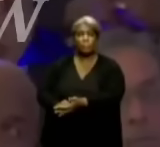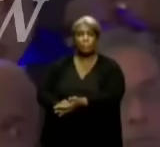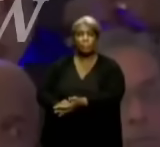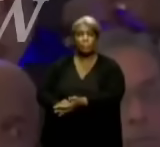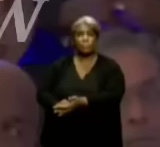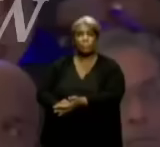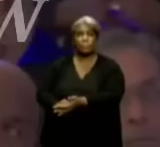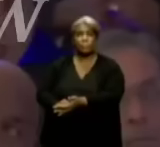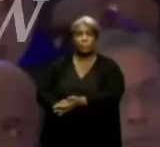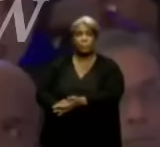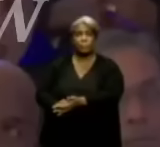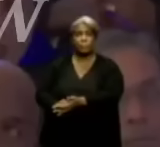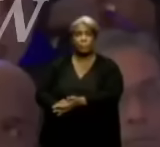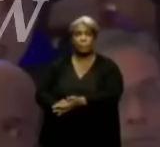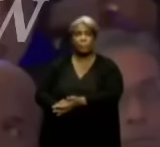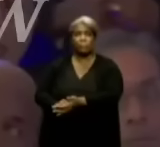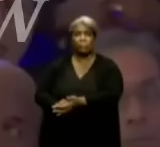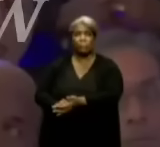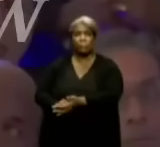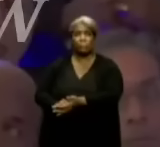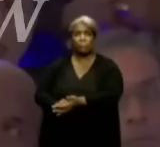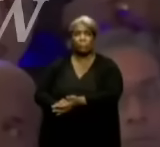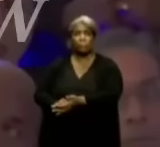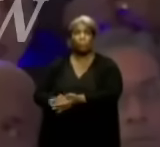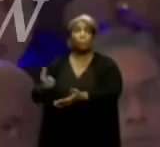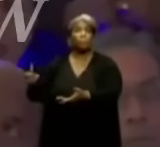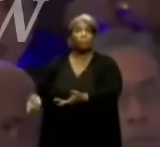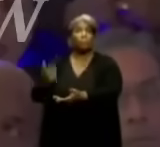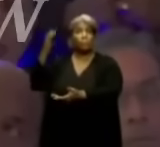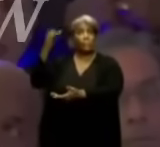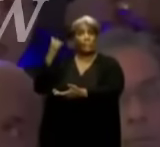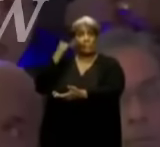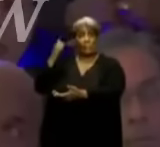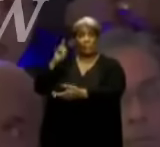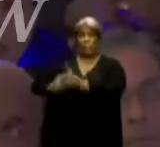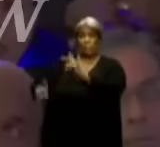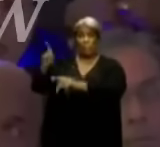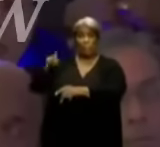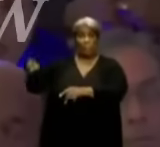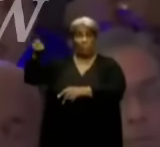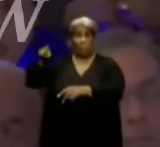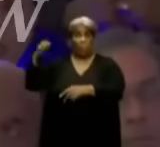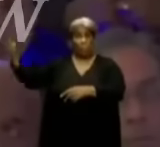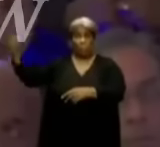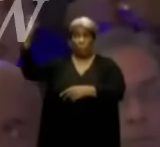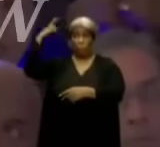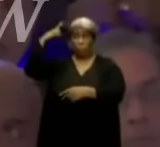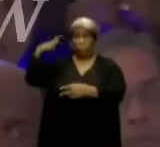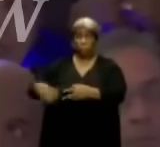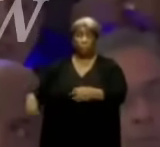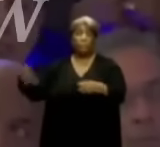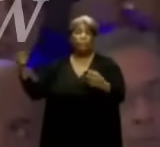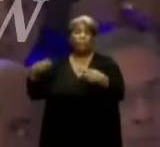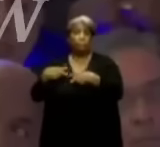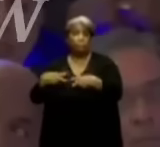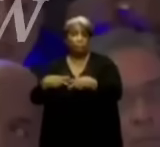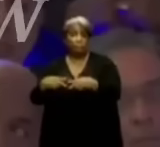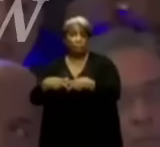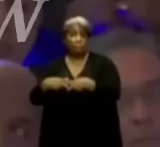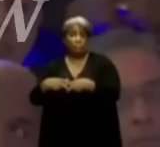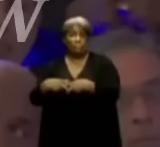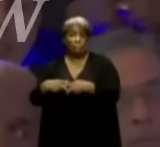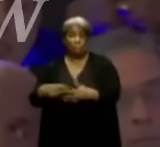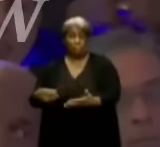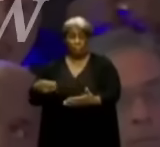están amedrentando, ya tienen paneles solares, enviando incluso actos de alguacil para cambiarle una